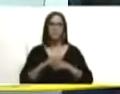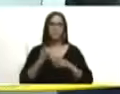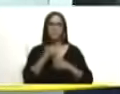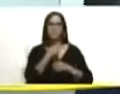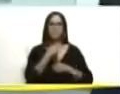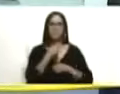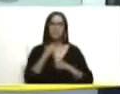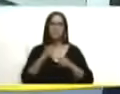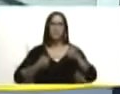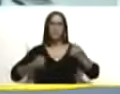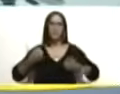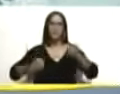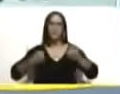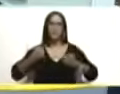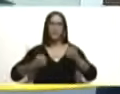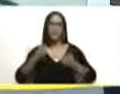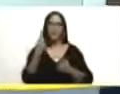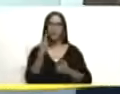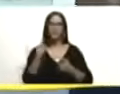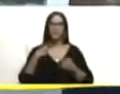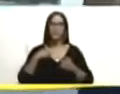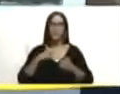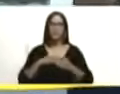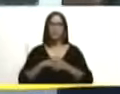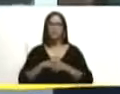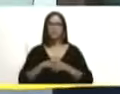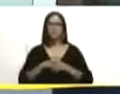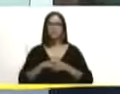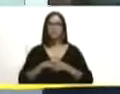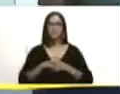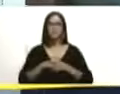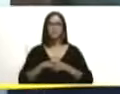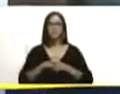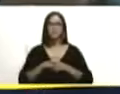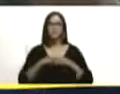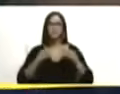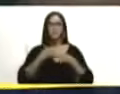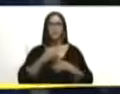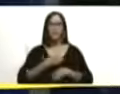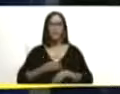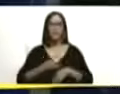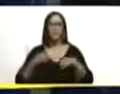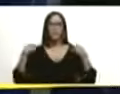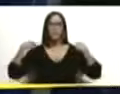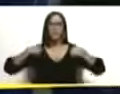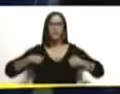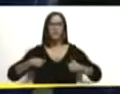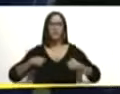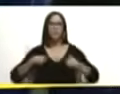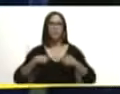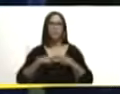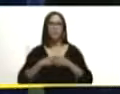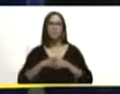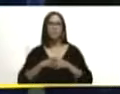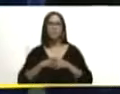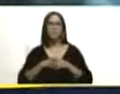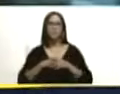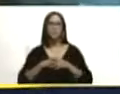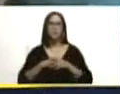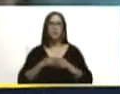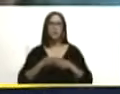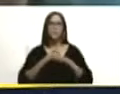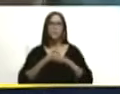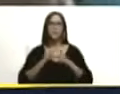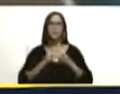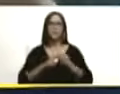de Metrobús. Era la única que yo tenía para la época. Presidente. Una camisita y mi flu. Un flucecito que me prestó